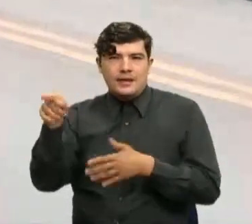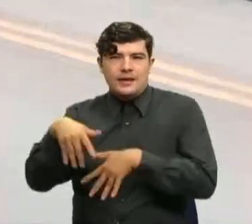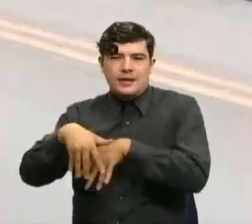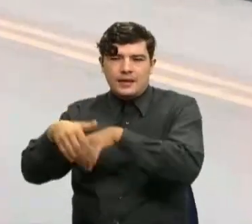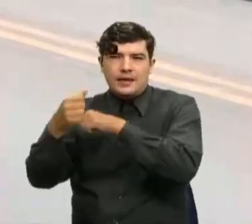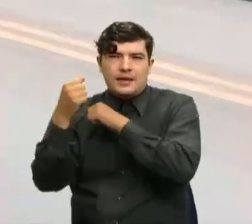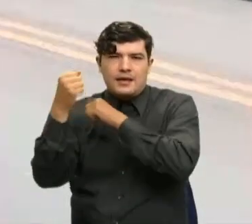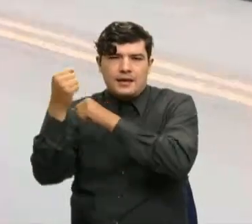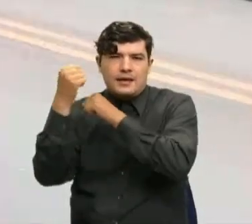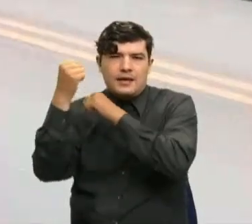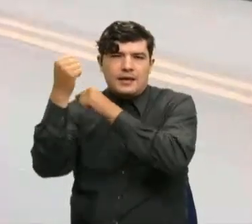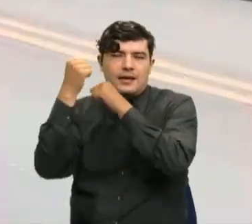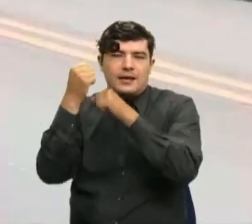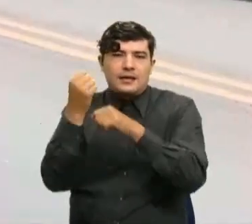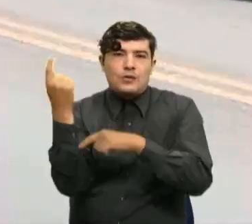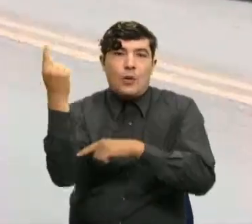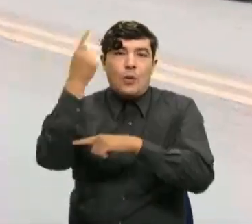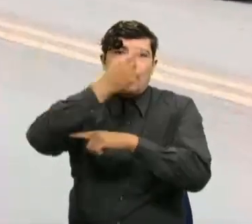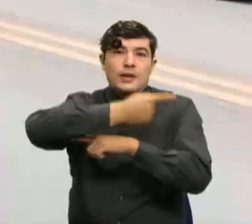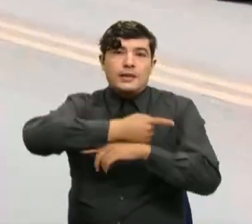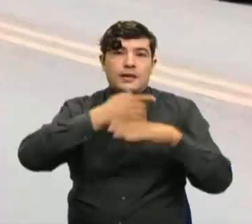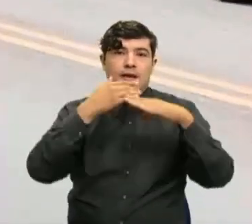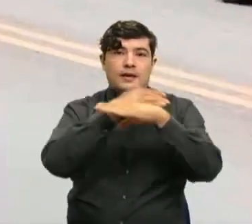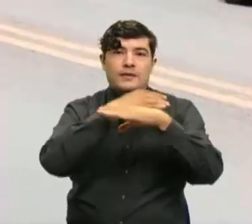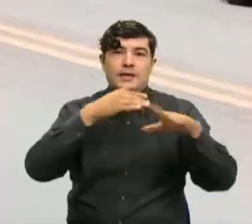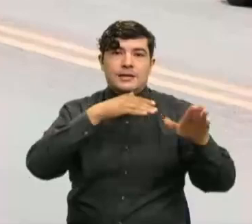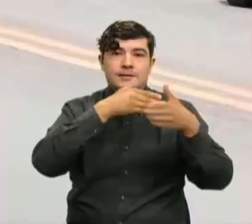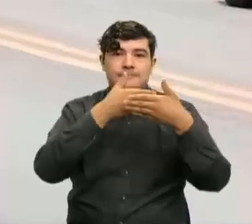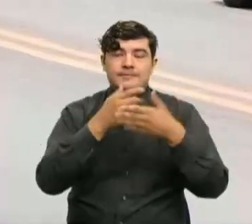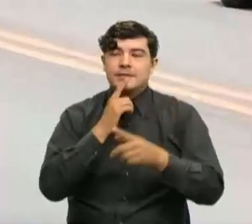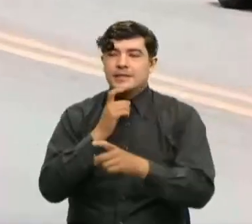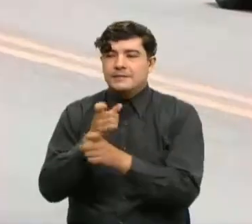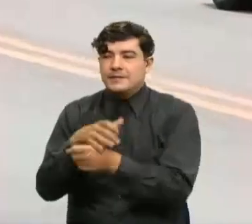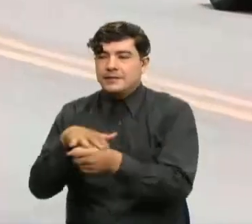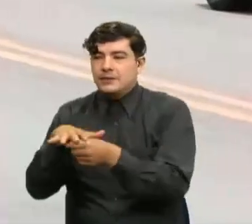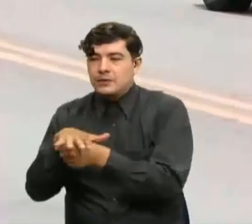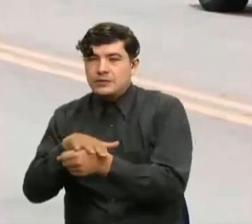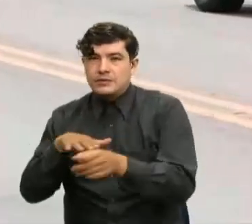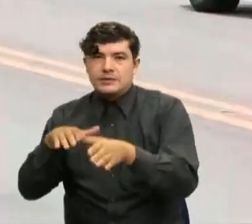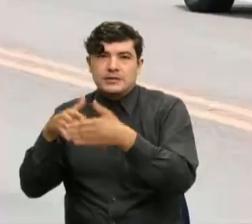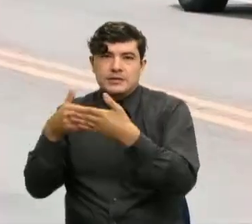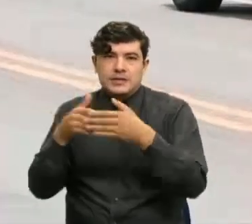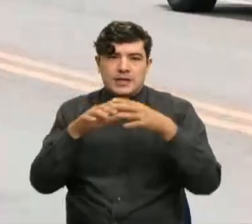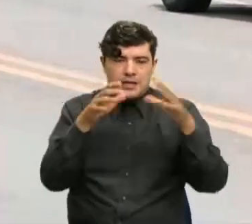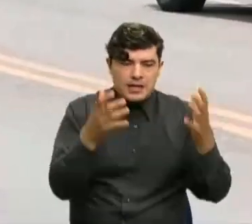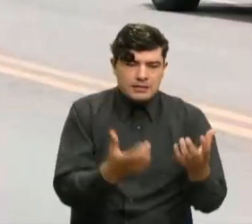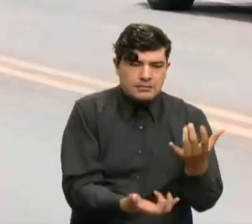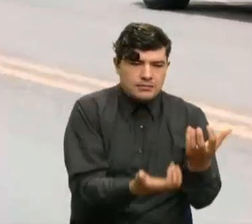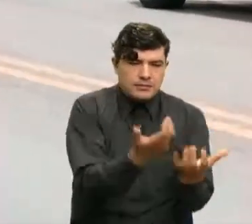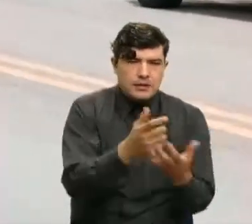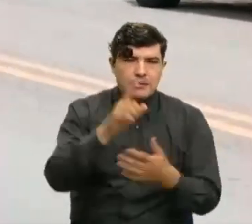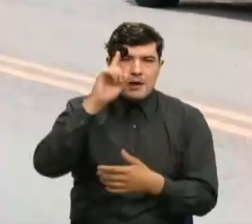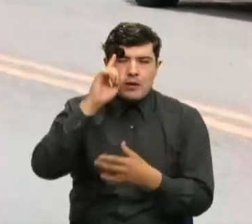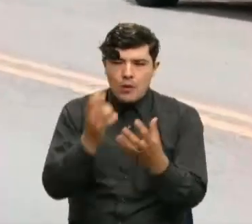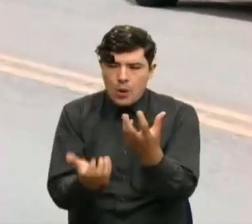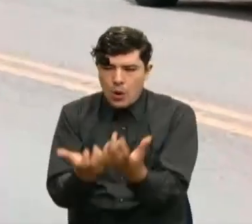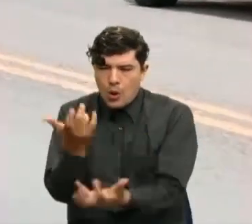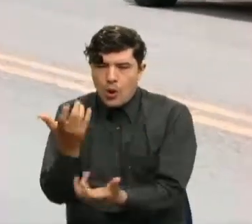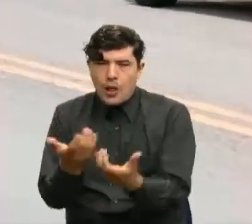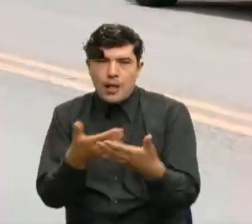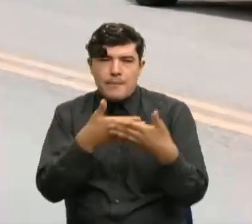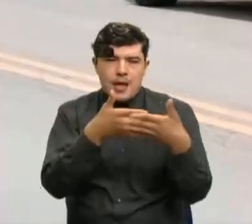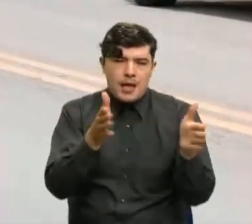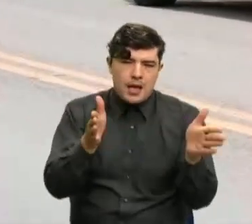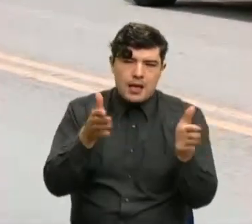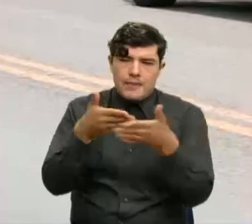día ha permanecido cerrada la vía y es tensa la situación. Bloqueos, han quemado llantas, han quemado palos. Intermitencia en